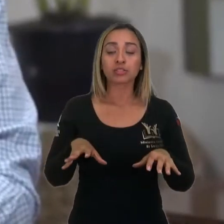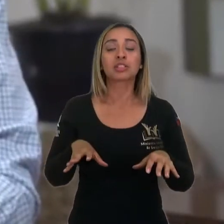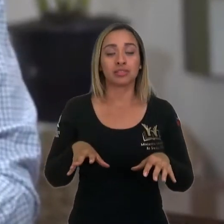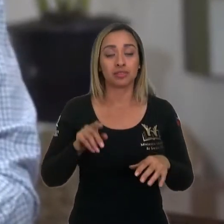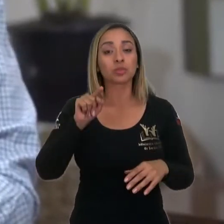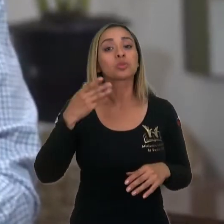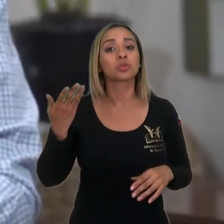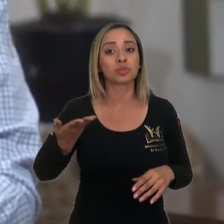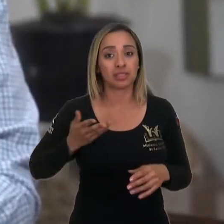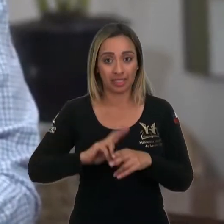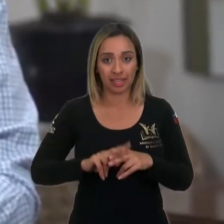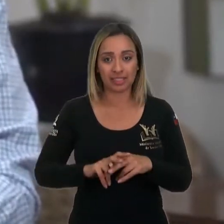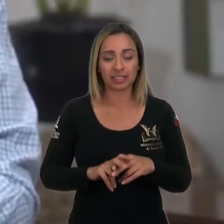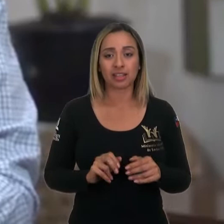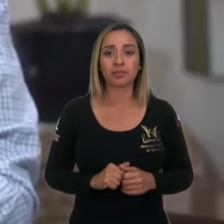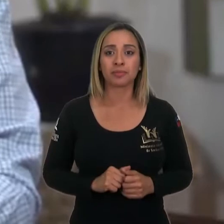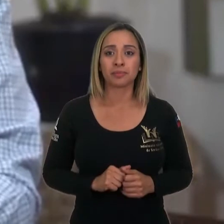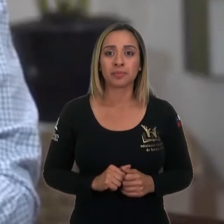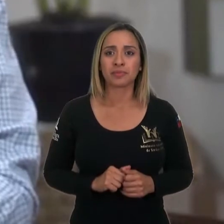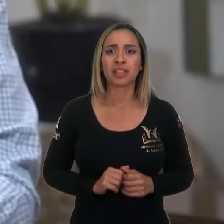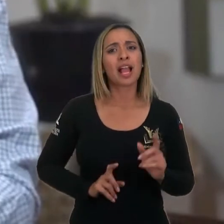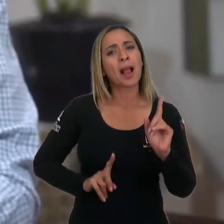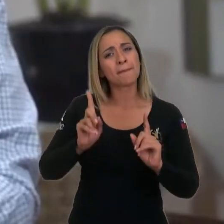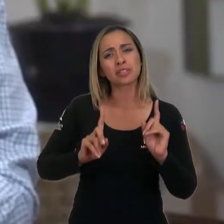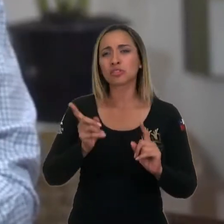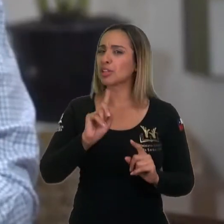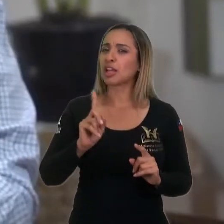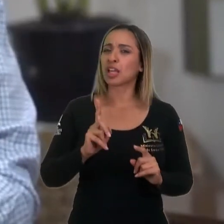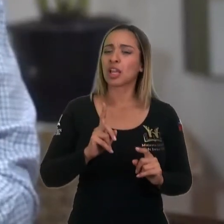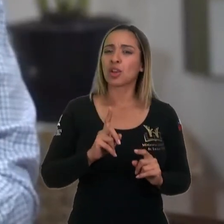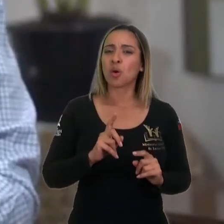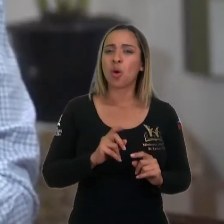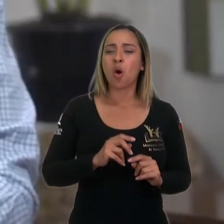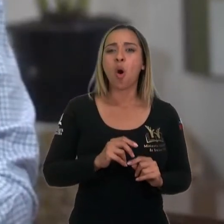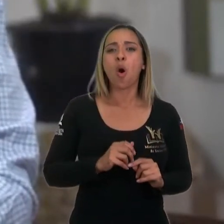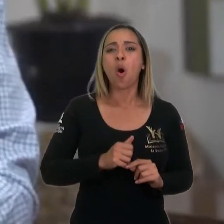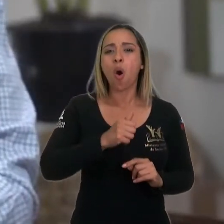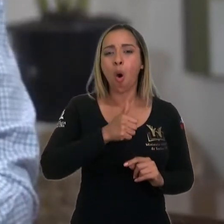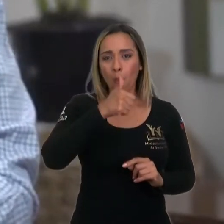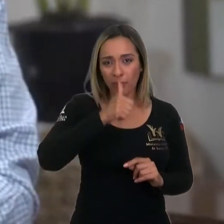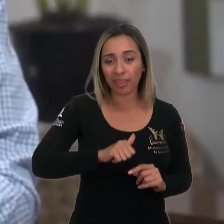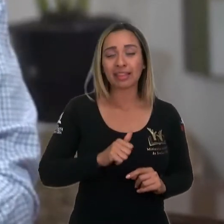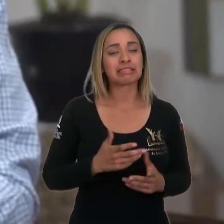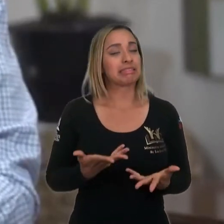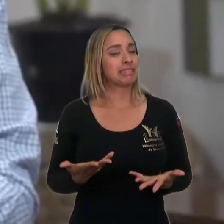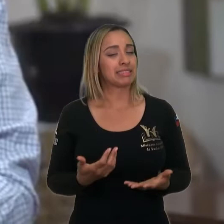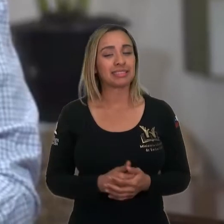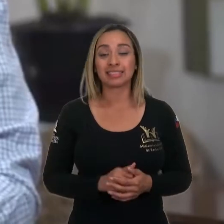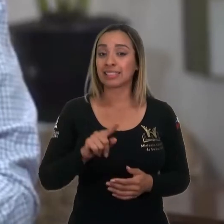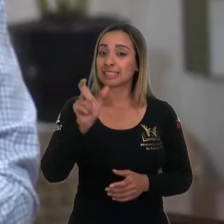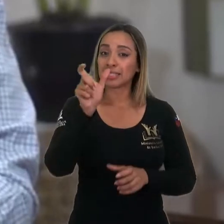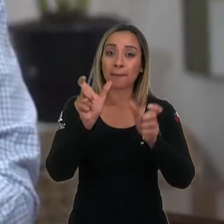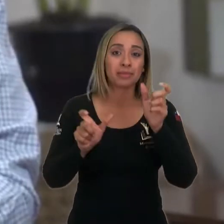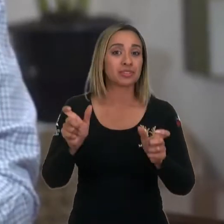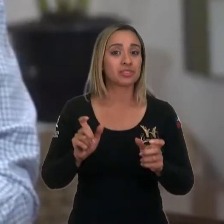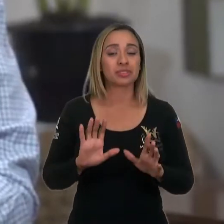llevan en cuenta lugares que no obedecen, están entrando en graves problemas. Ya dije, este